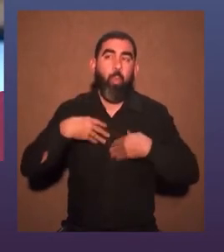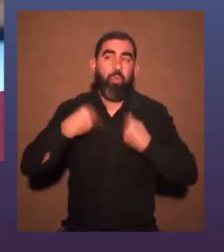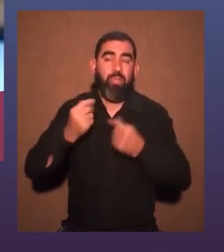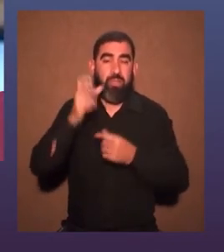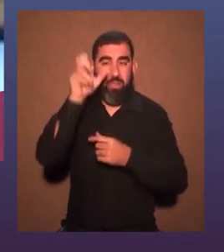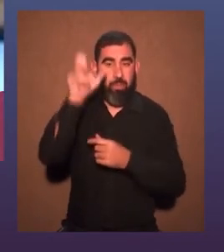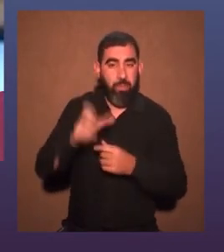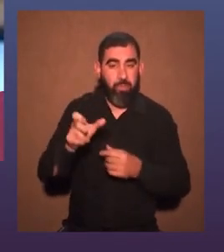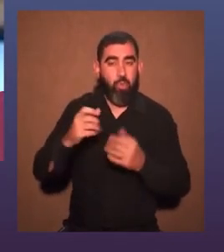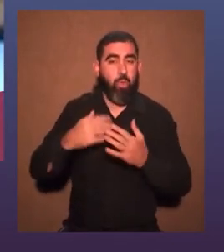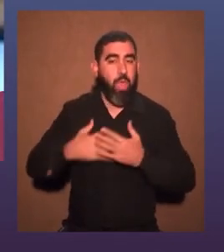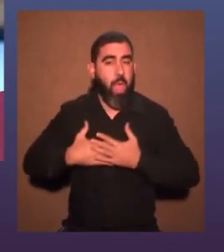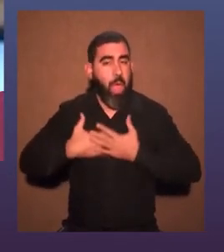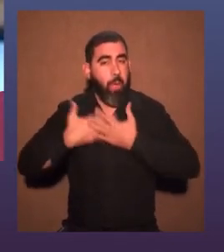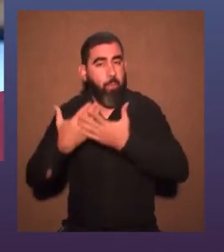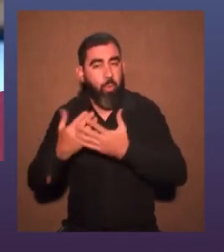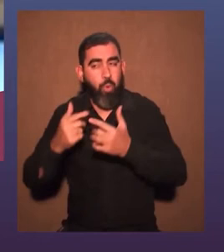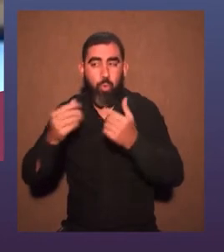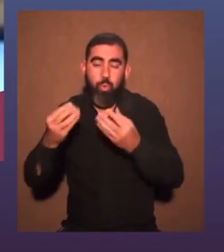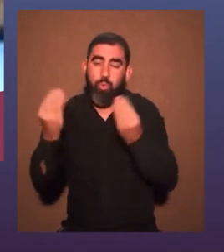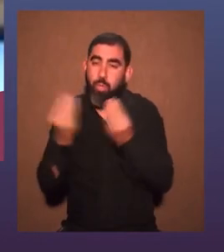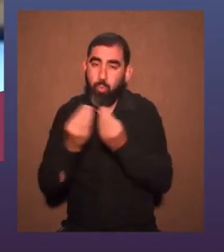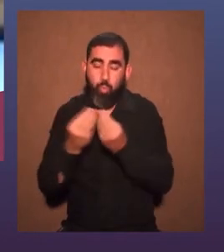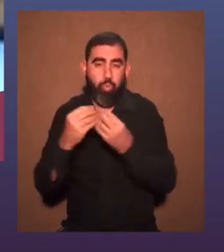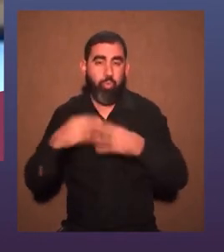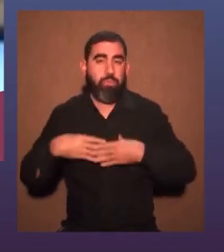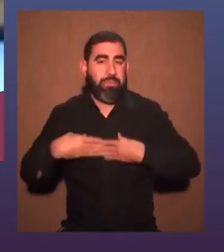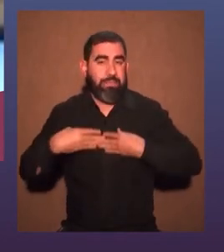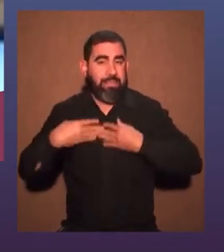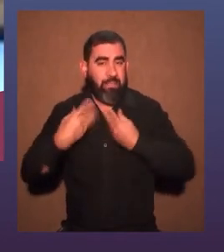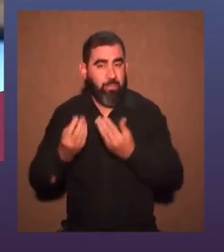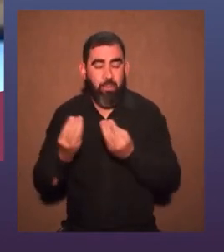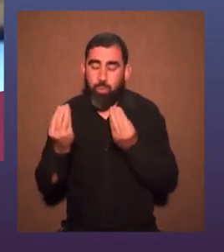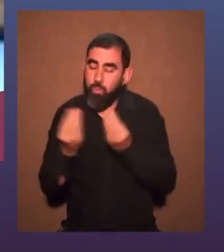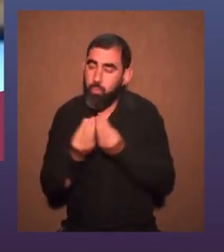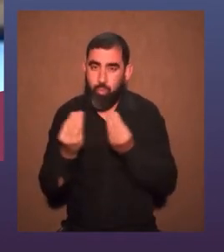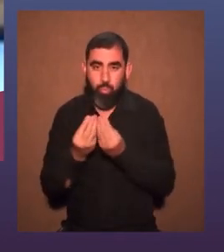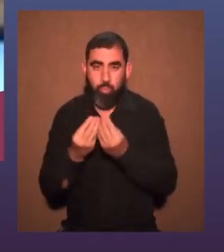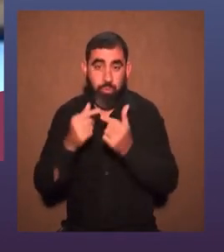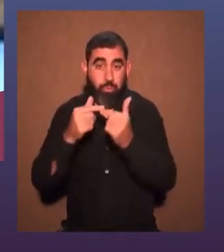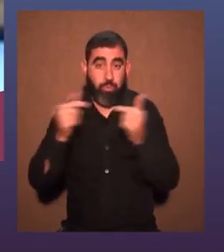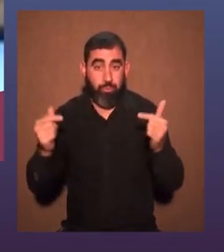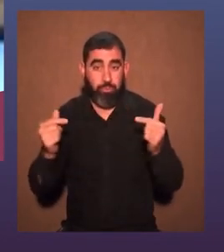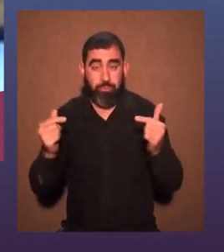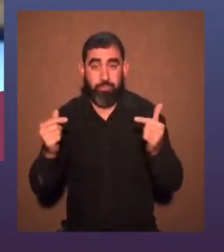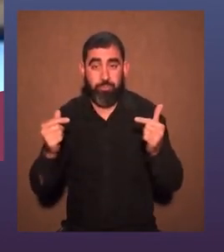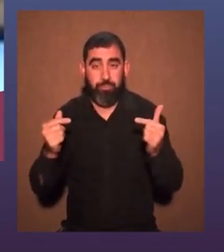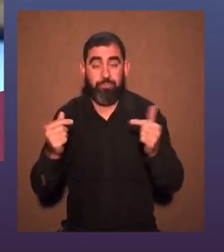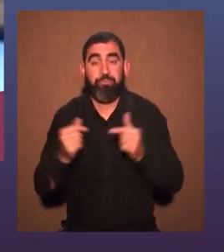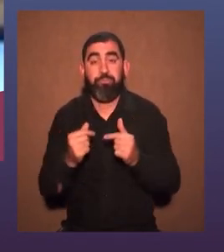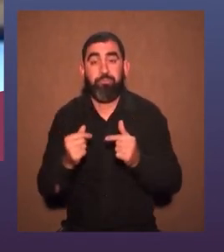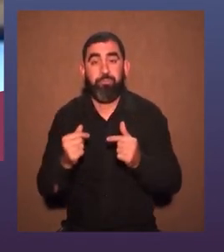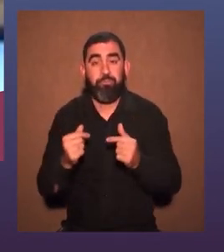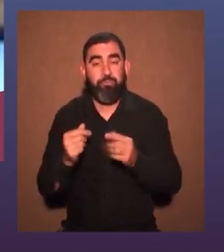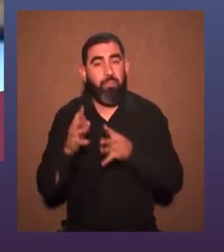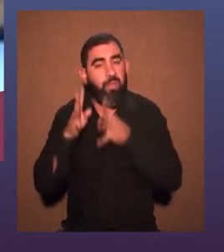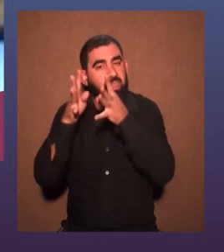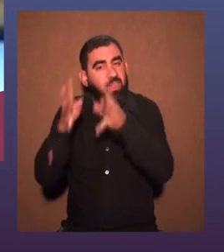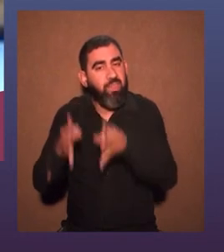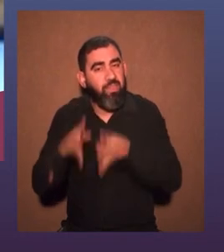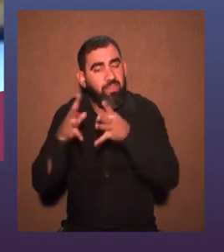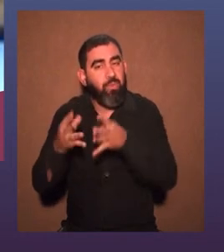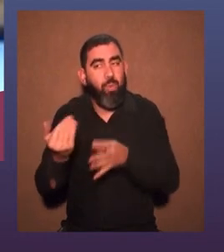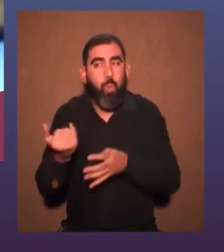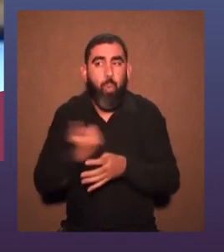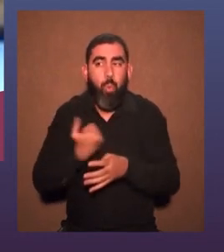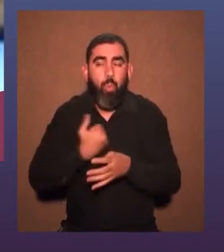amor, ¿no? Todo, mucho sentimiento, y una carga de mucho sentimiento, mucha cosa que el desafío era